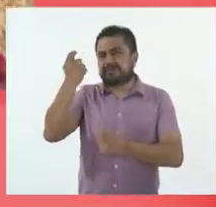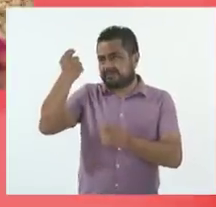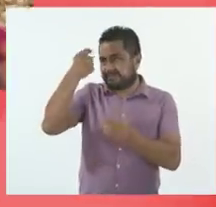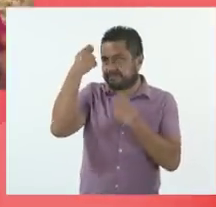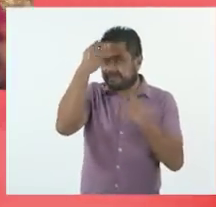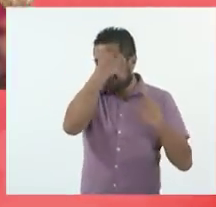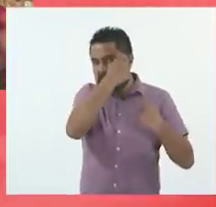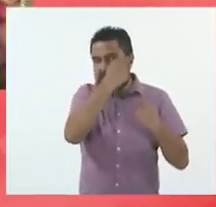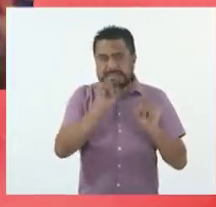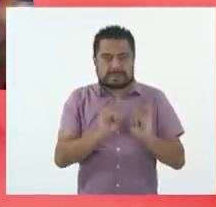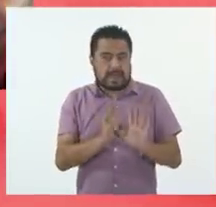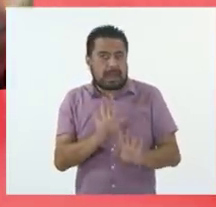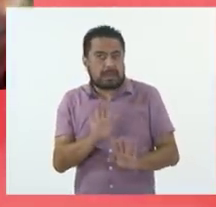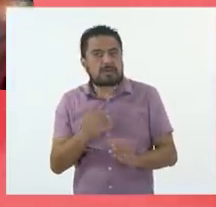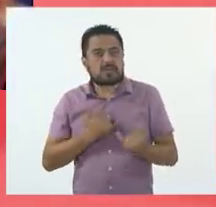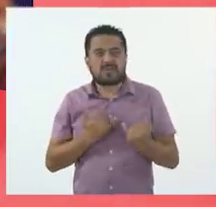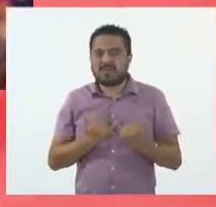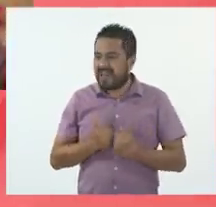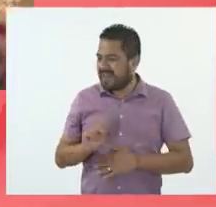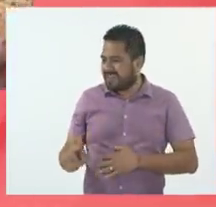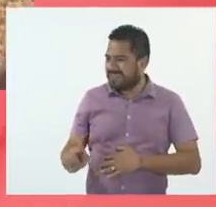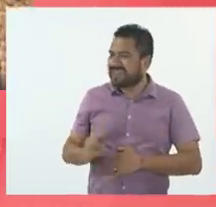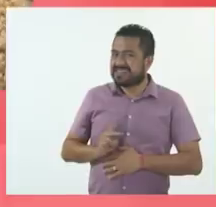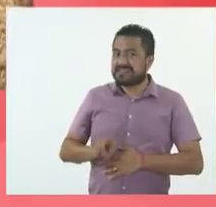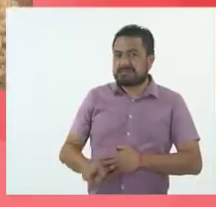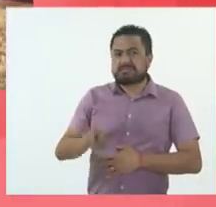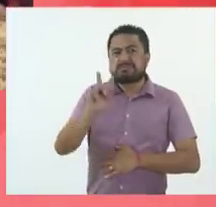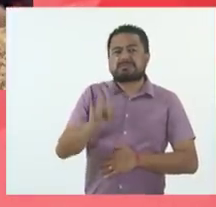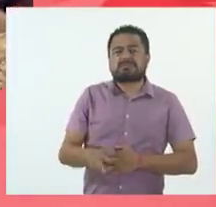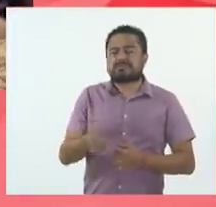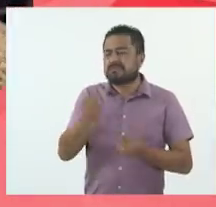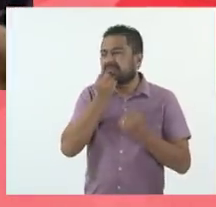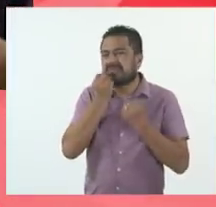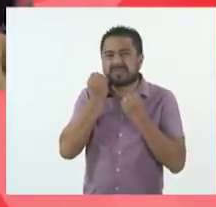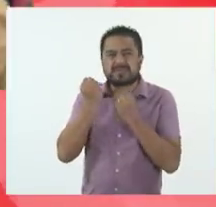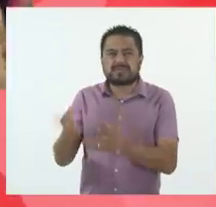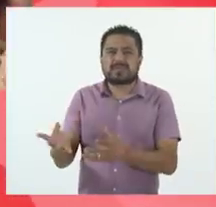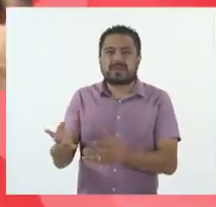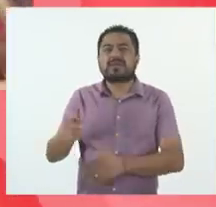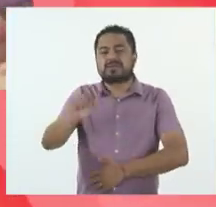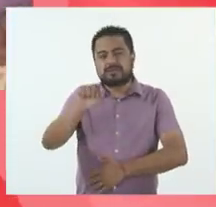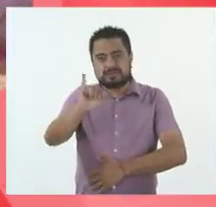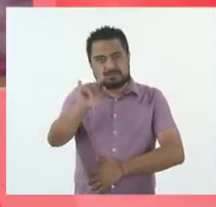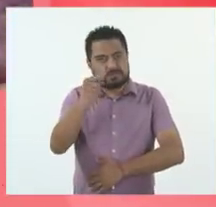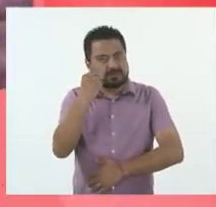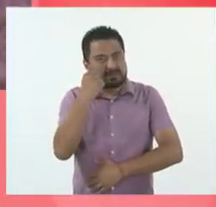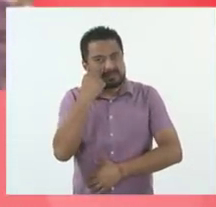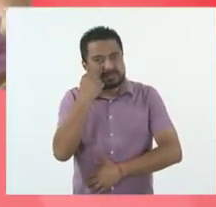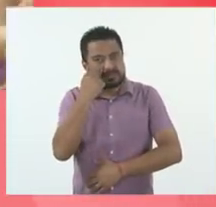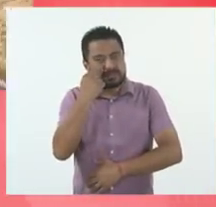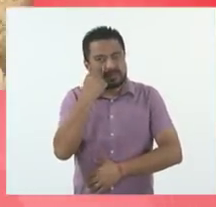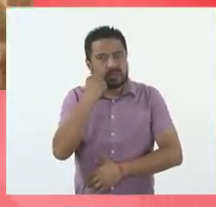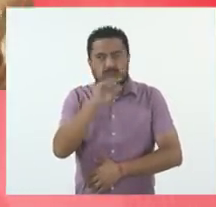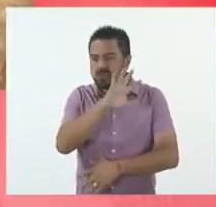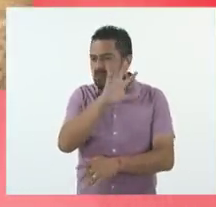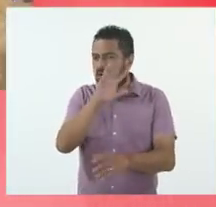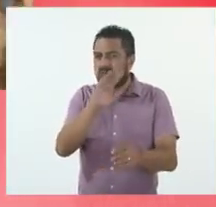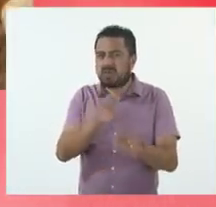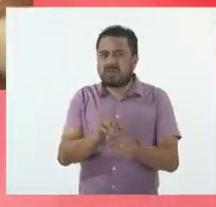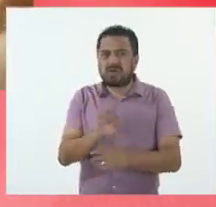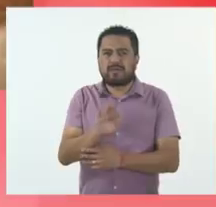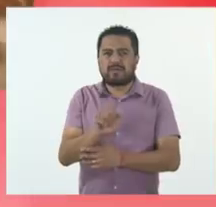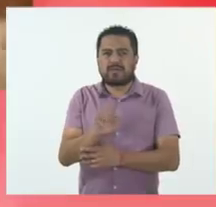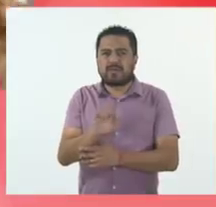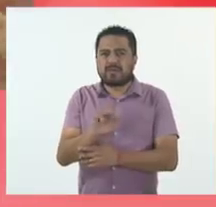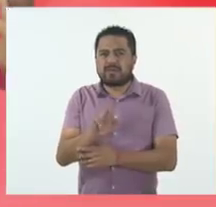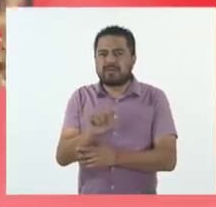que hoy casualmente yo estoy peinada igual, son una verdadera belleza. Sí, mire, de hecho, pues sí, todo es fibra natural